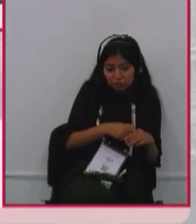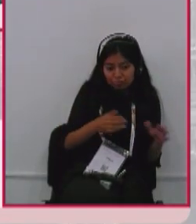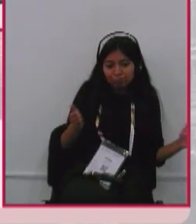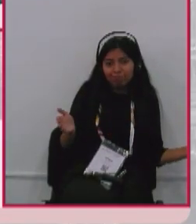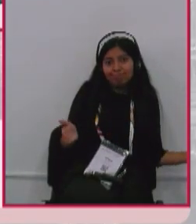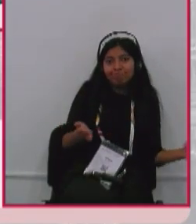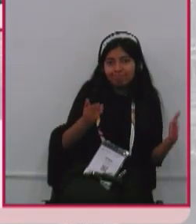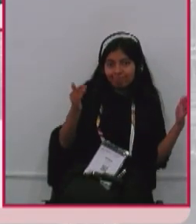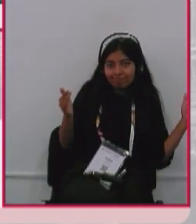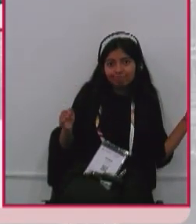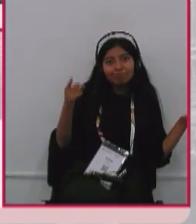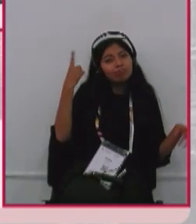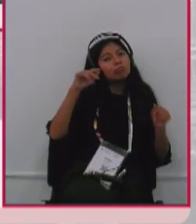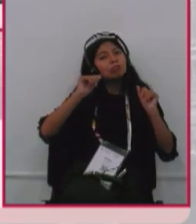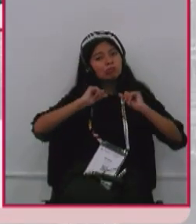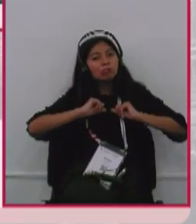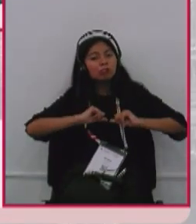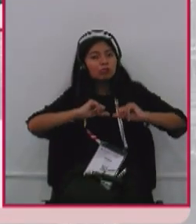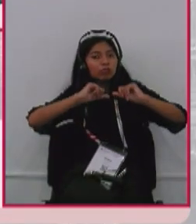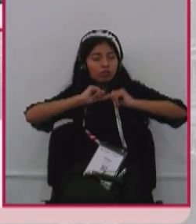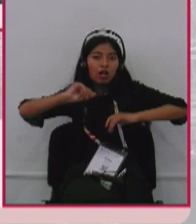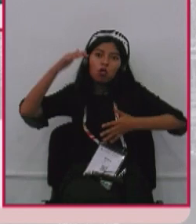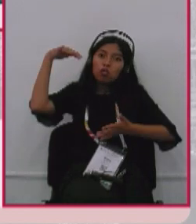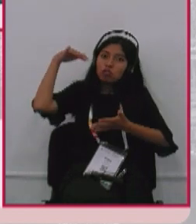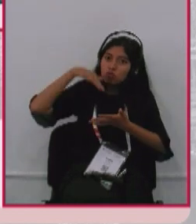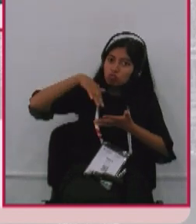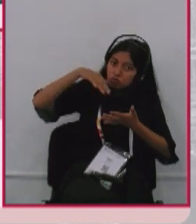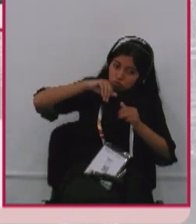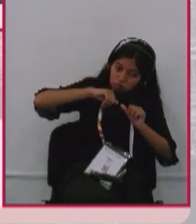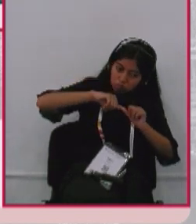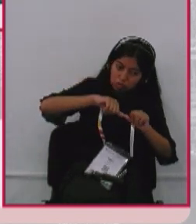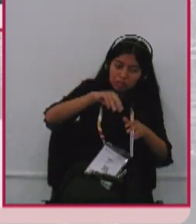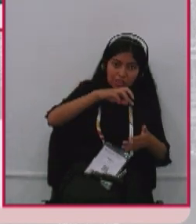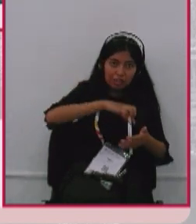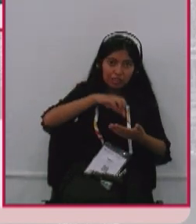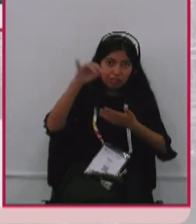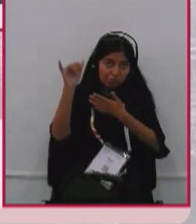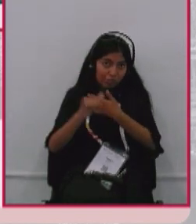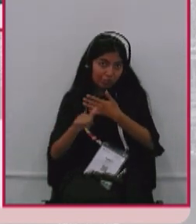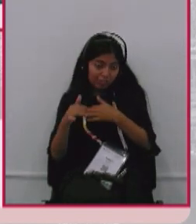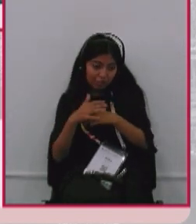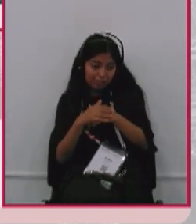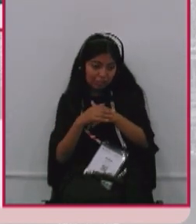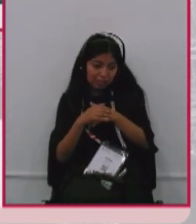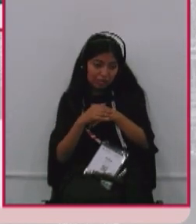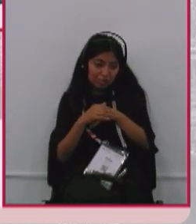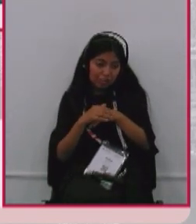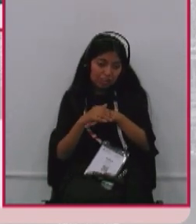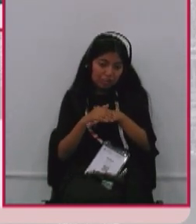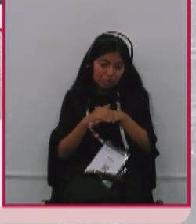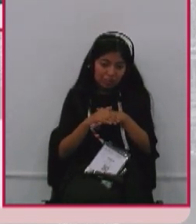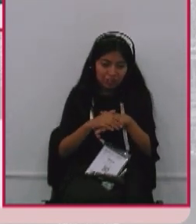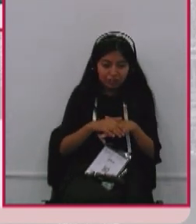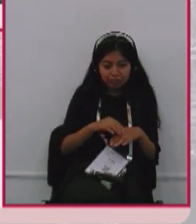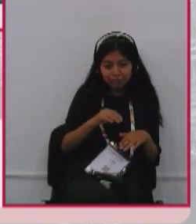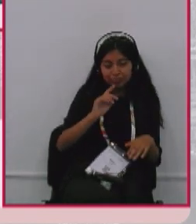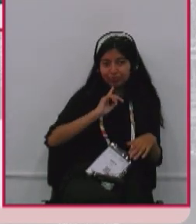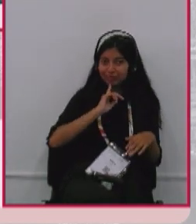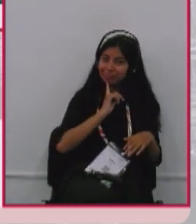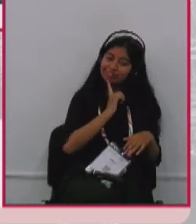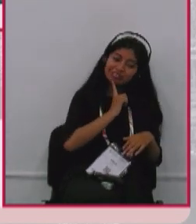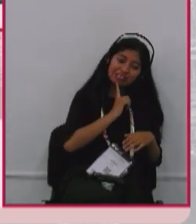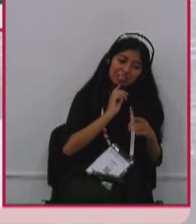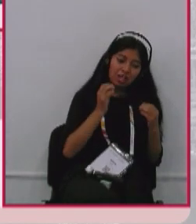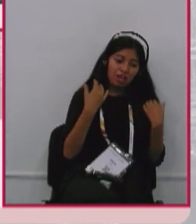para seguir estudiando, seguir con el proyecto, ¿no? Les mencionaba que el tema de acidificación era todo